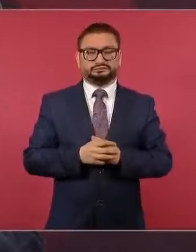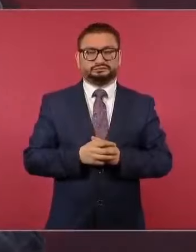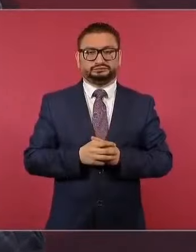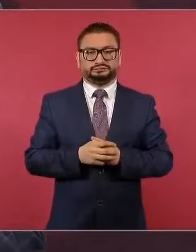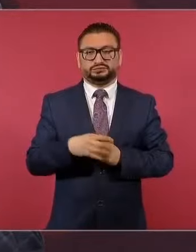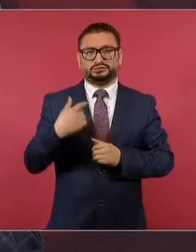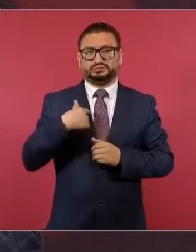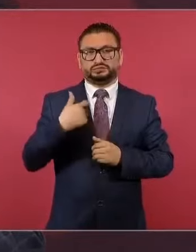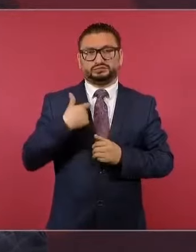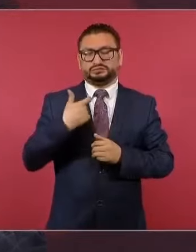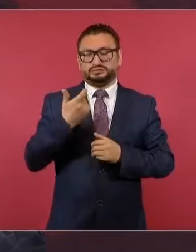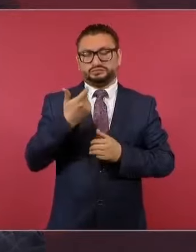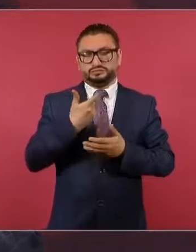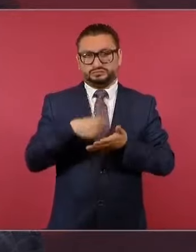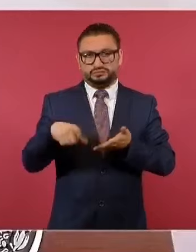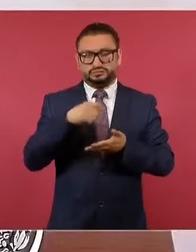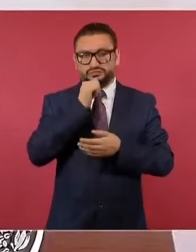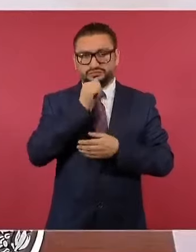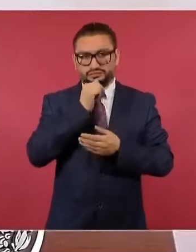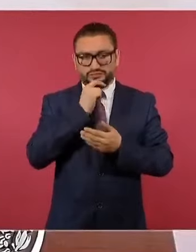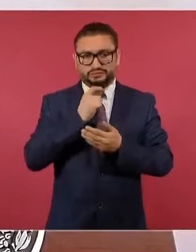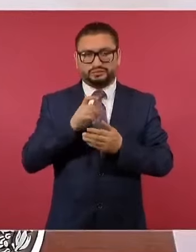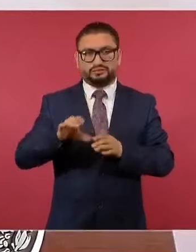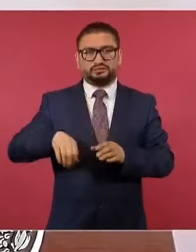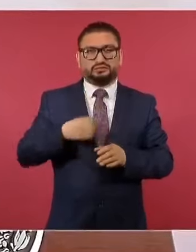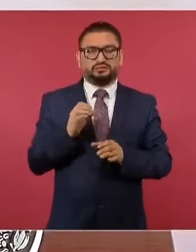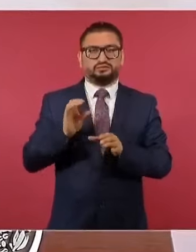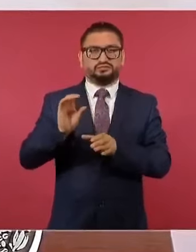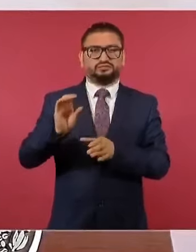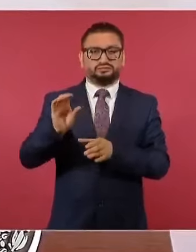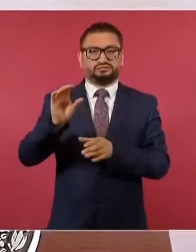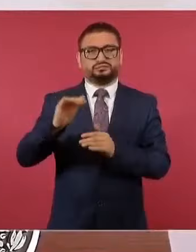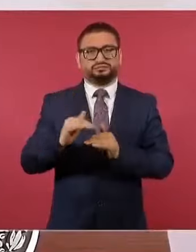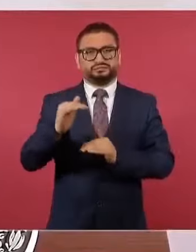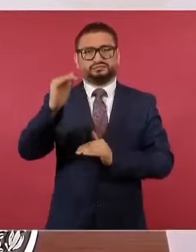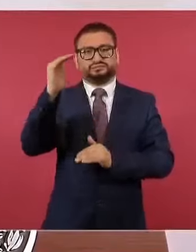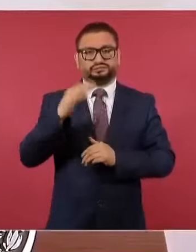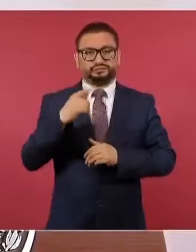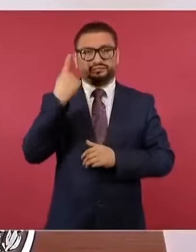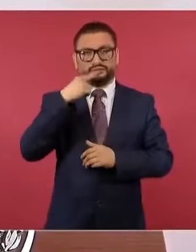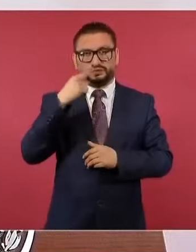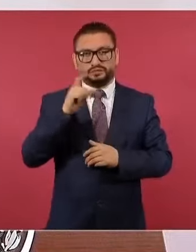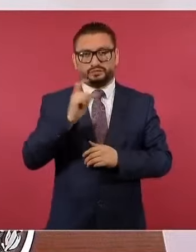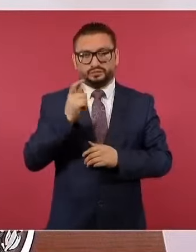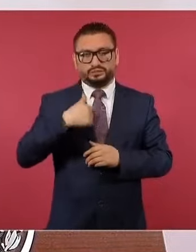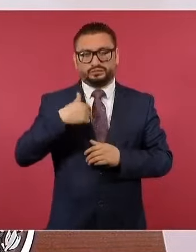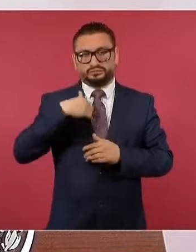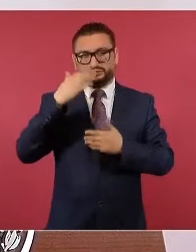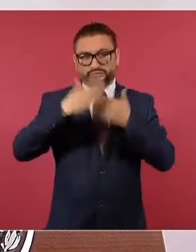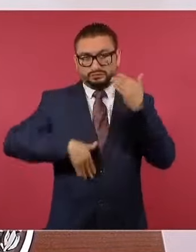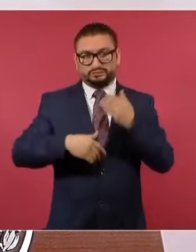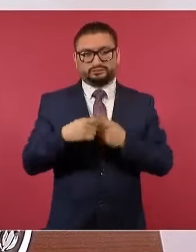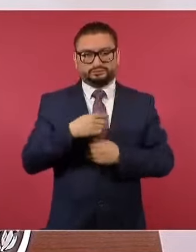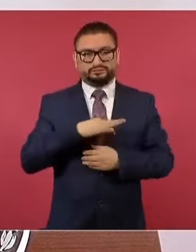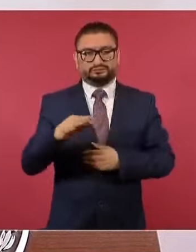no he cobrado, lo estoy dejando ahí para cuando yo me vaya.